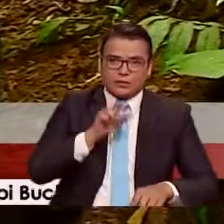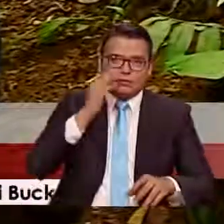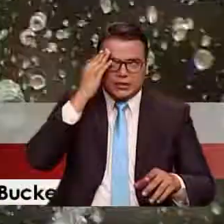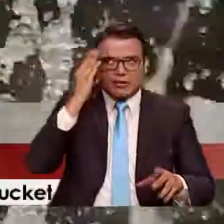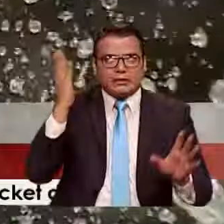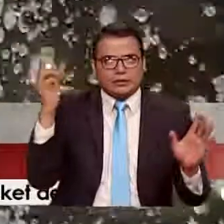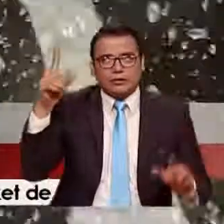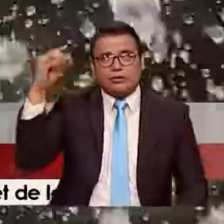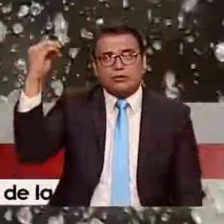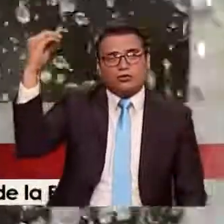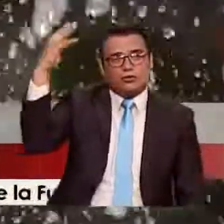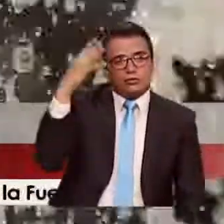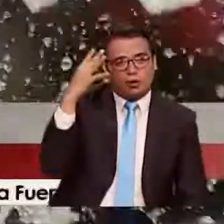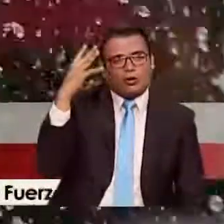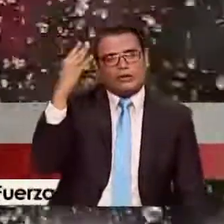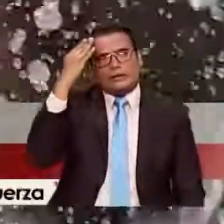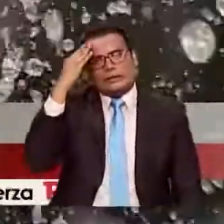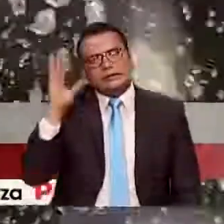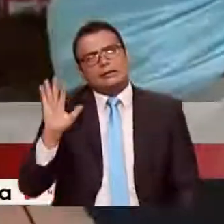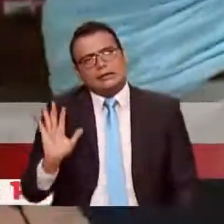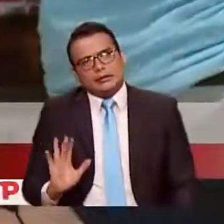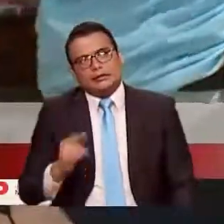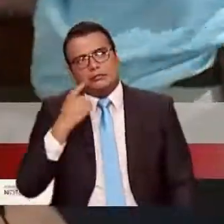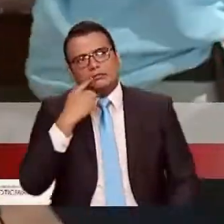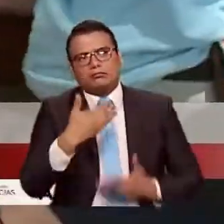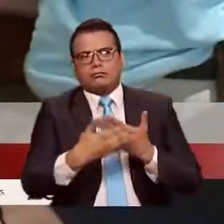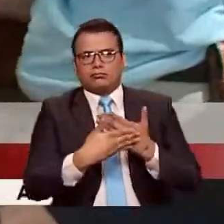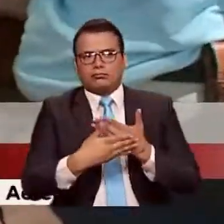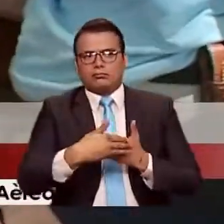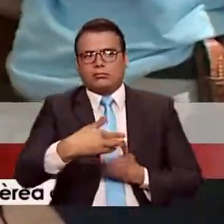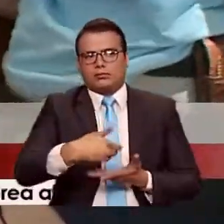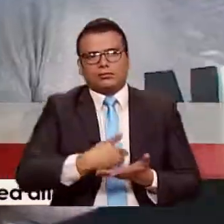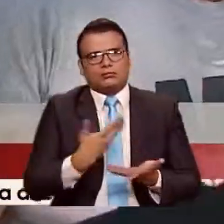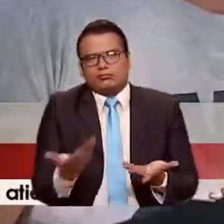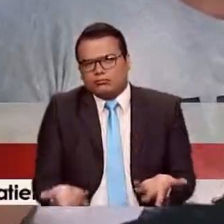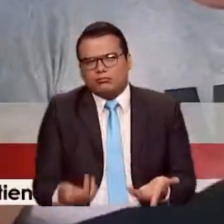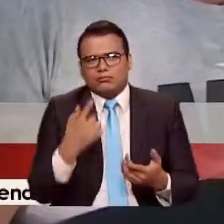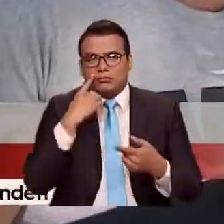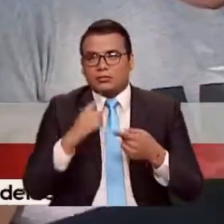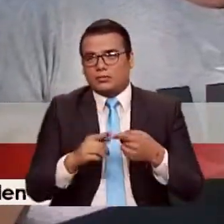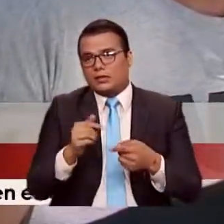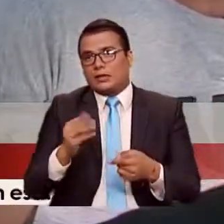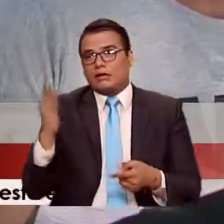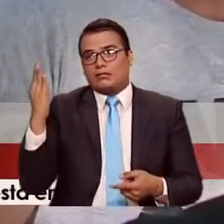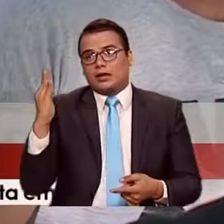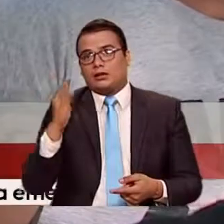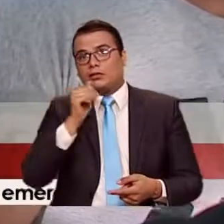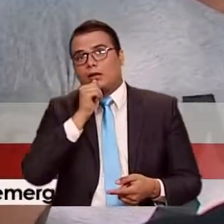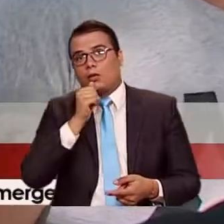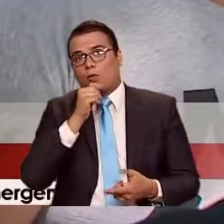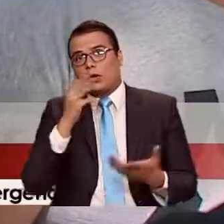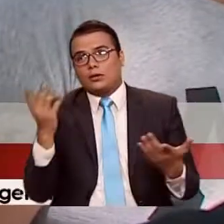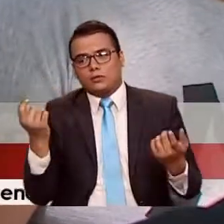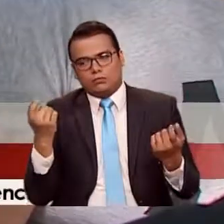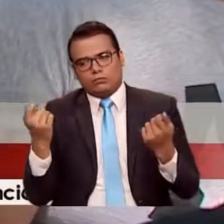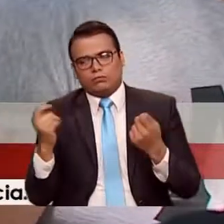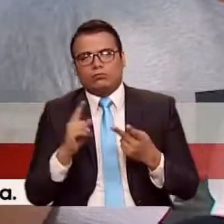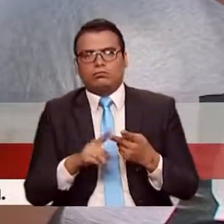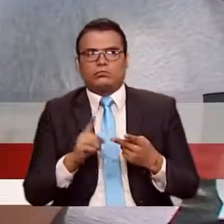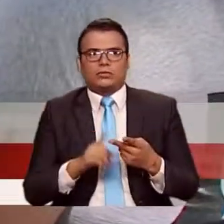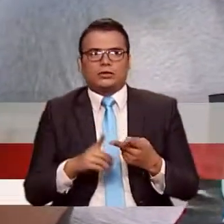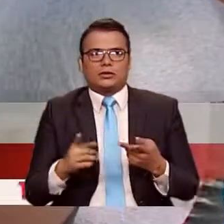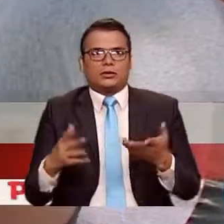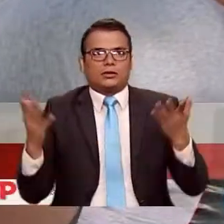fenómeno del niño con algunas recomendaciones el ahorro sobre todo en el baño el agua de la lavadora por ejemplo si no se